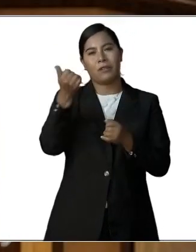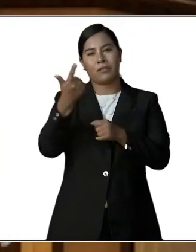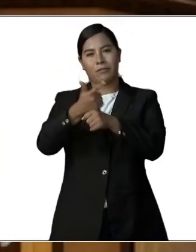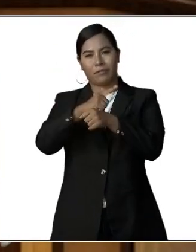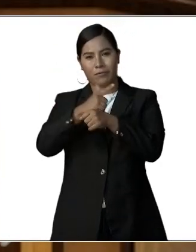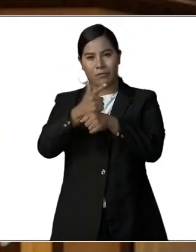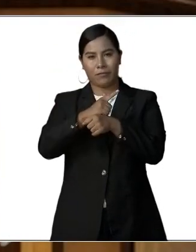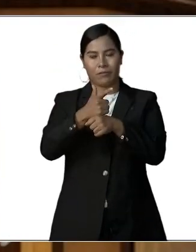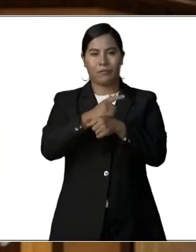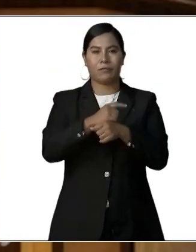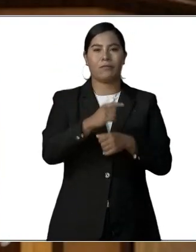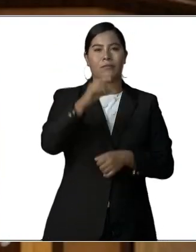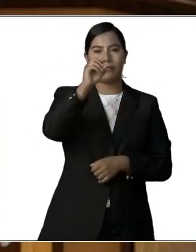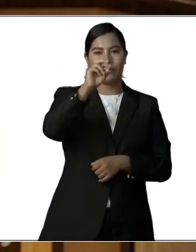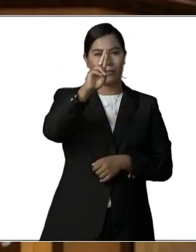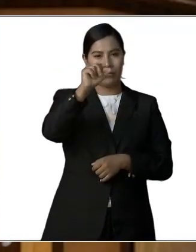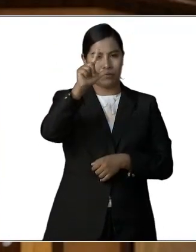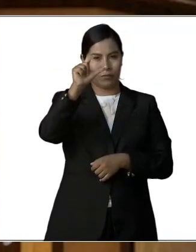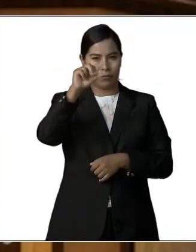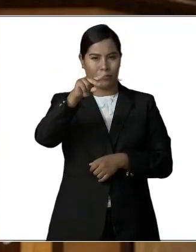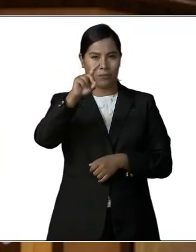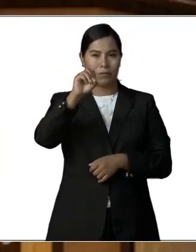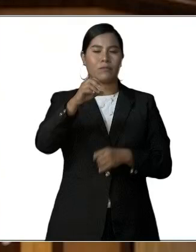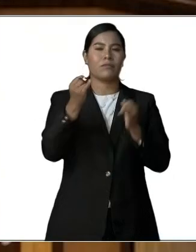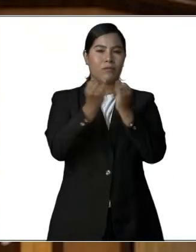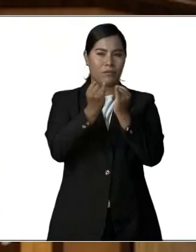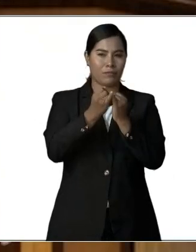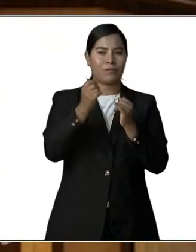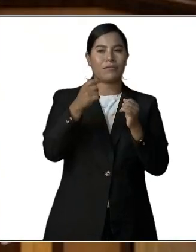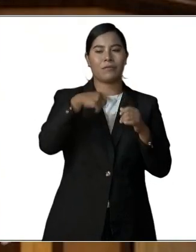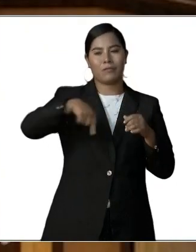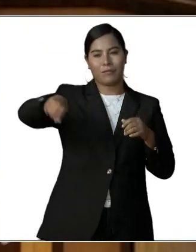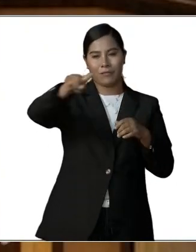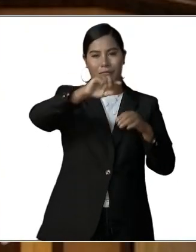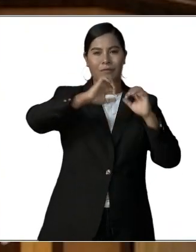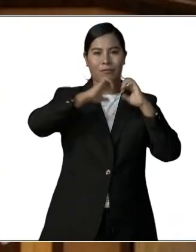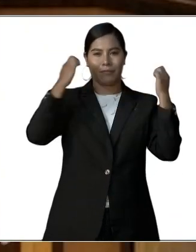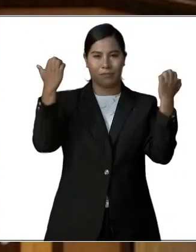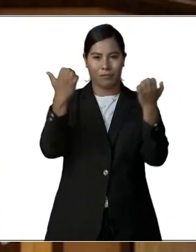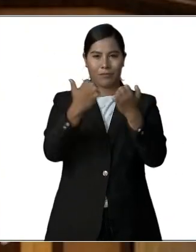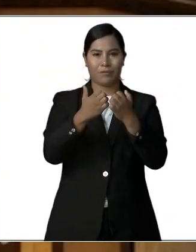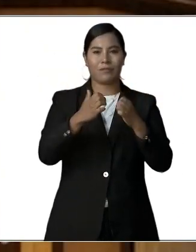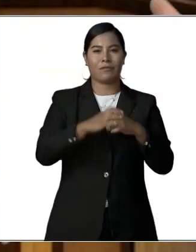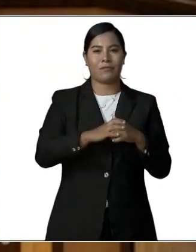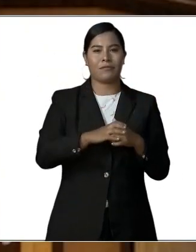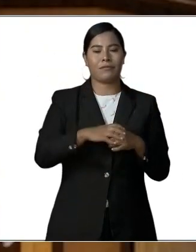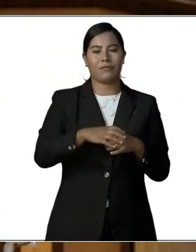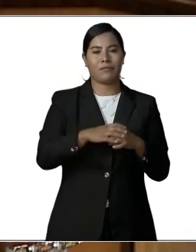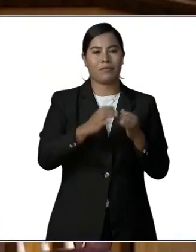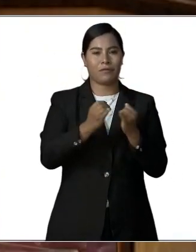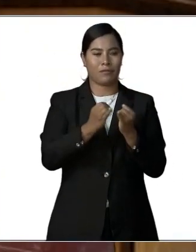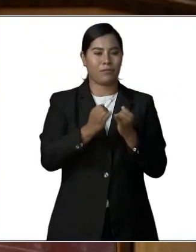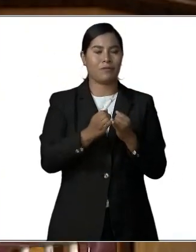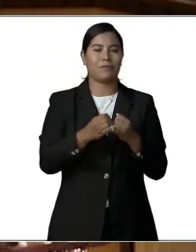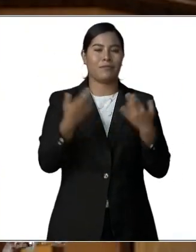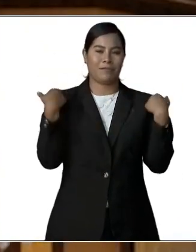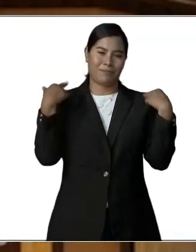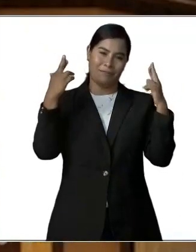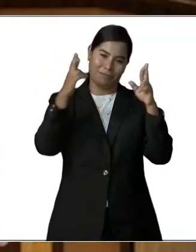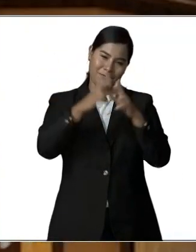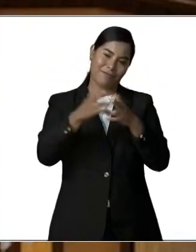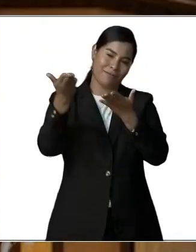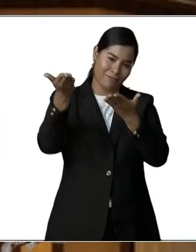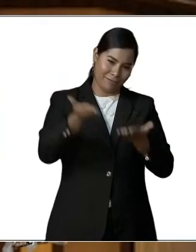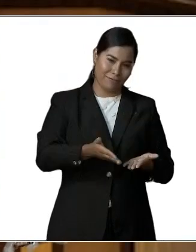McLean, director de TV UGED, a nuestro equipo de difusión cultural en la persona de la licenciada Jacqueline Avila Flores, al maestro Armando Quesada, nuestros gracias.